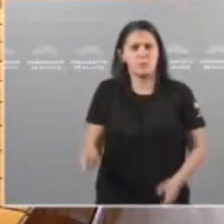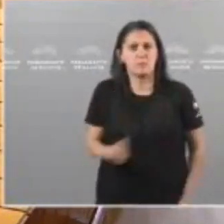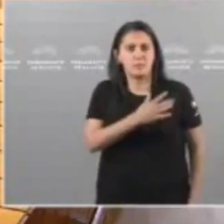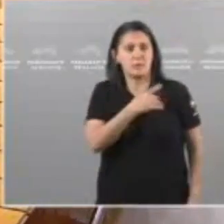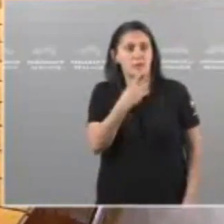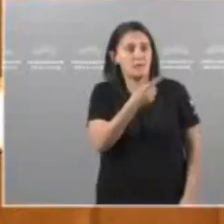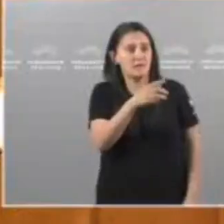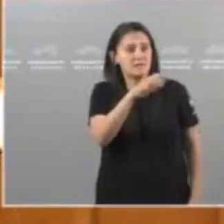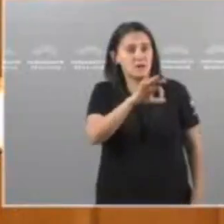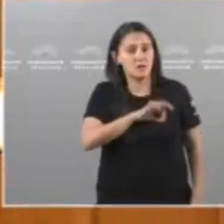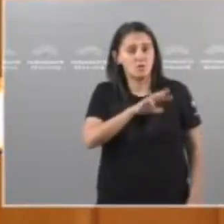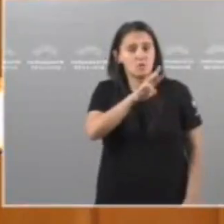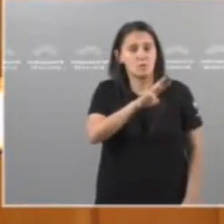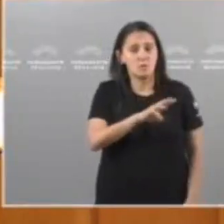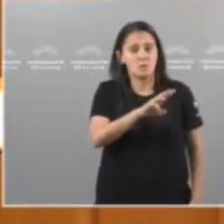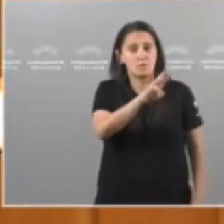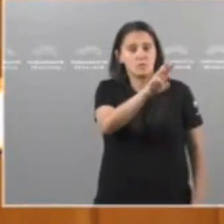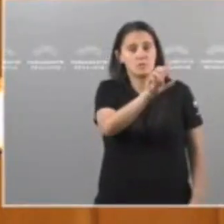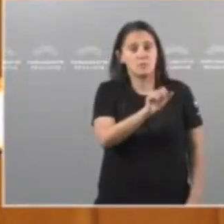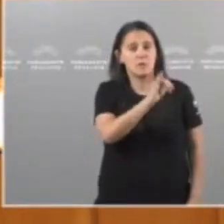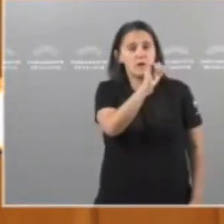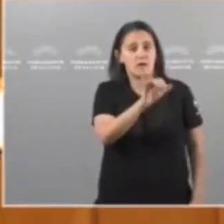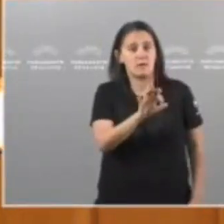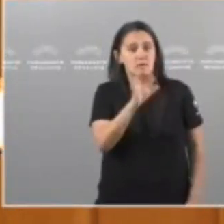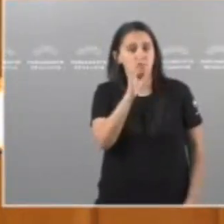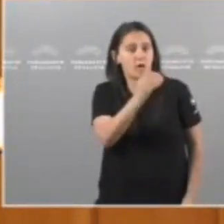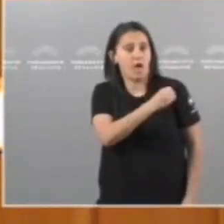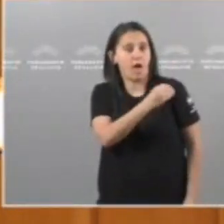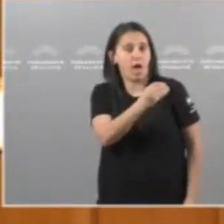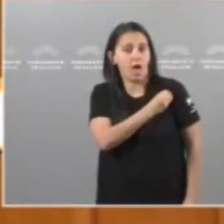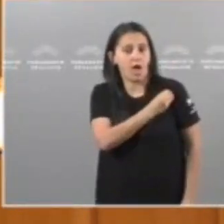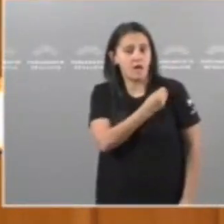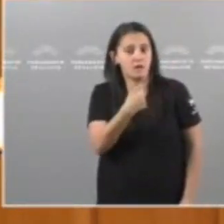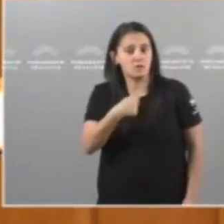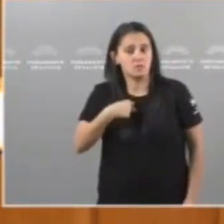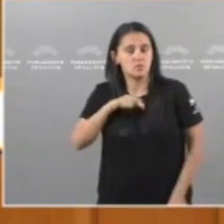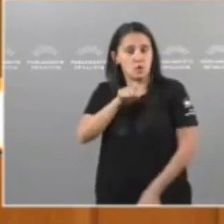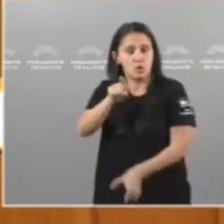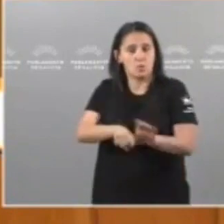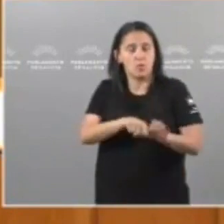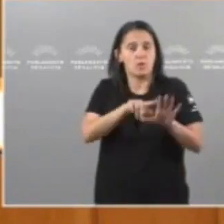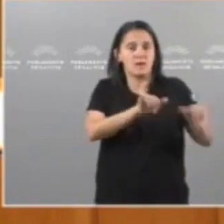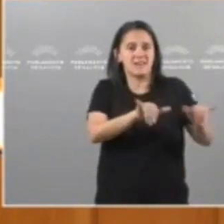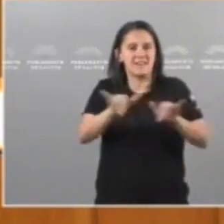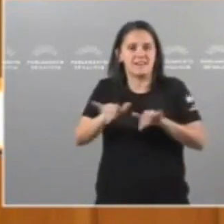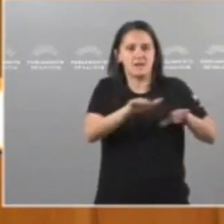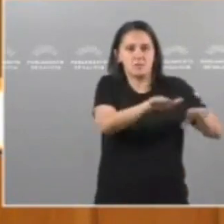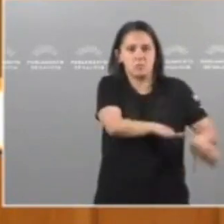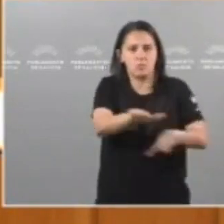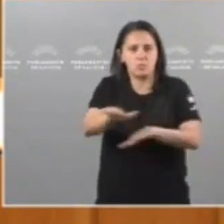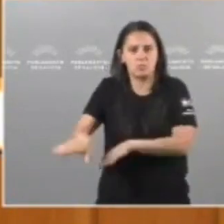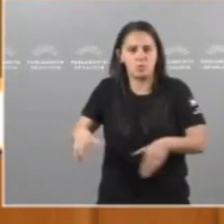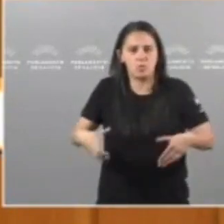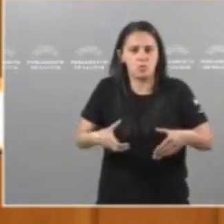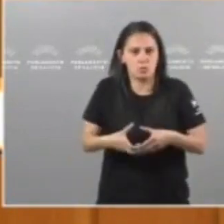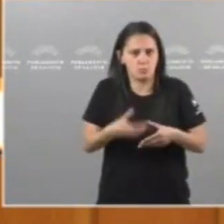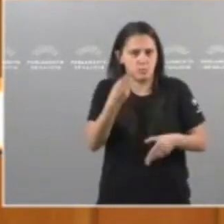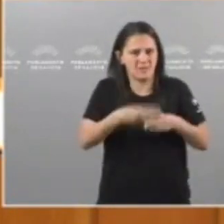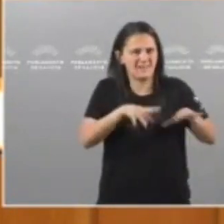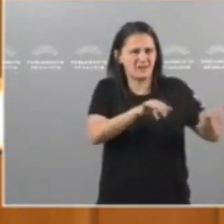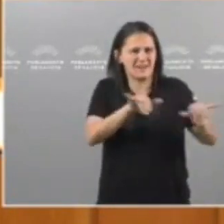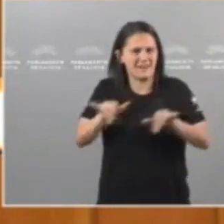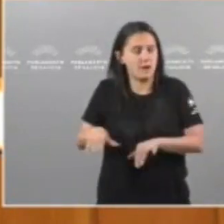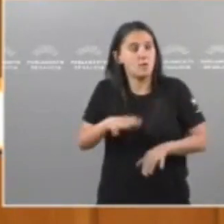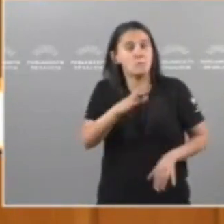dicir o señor Pazos, por alusións, como suele decir nestes casos, que eu non milito en ningún partido político. Por se lle queda algún tipo de